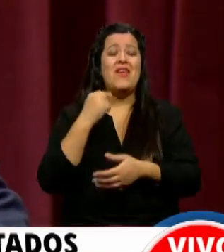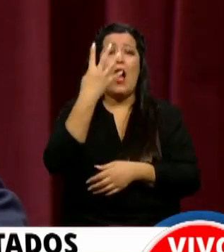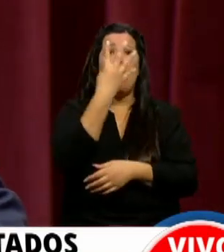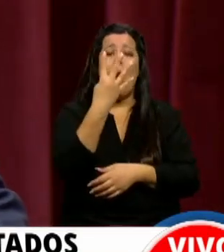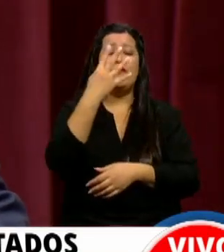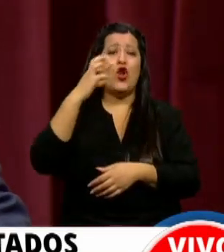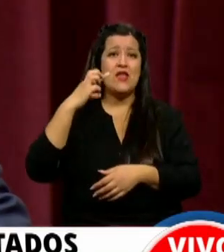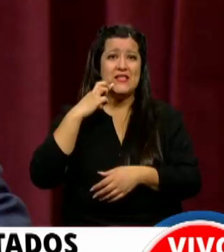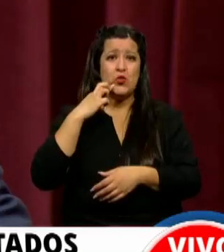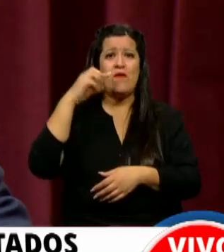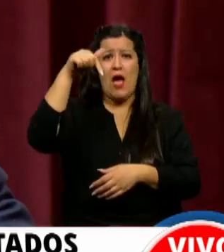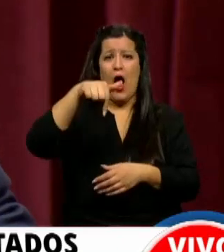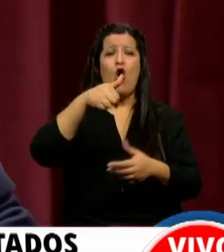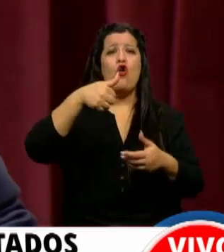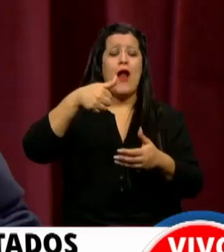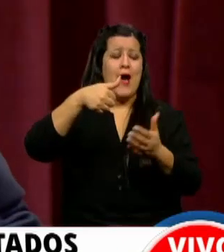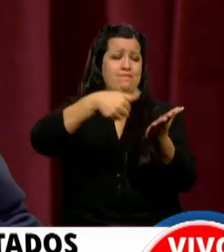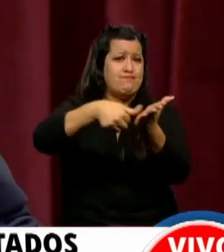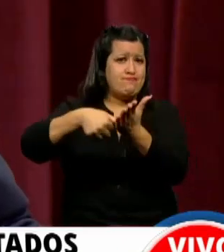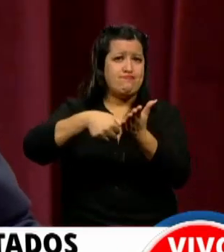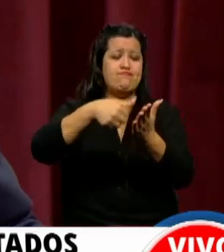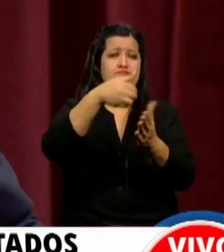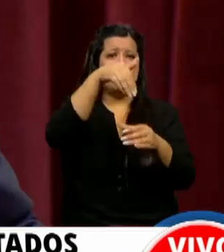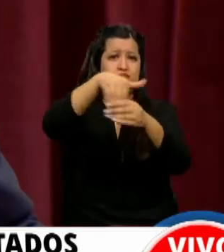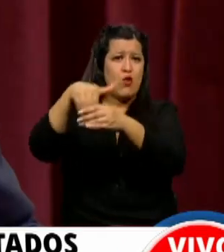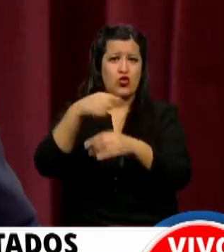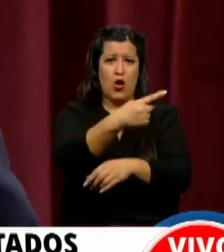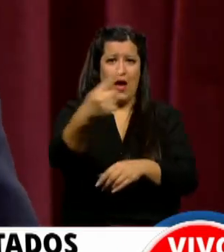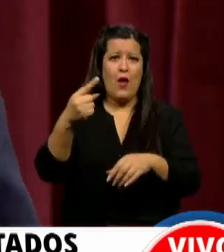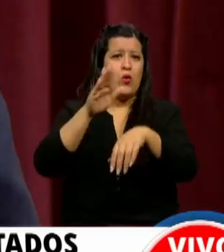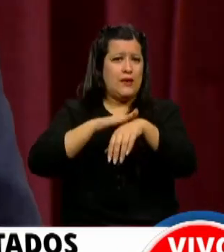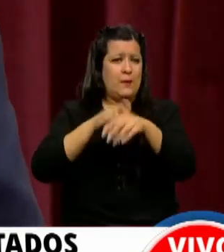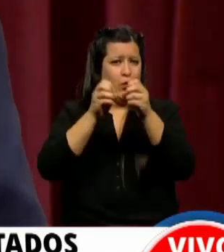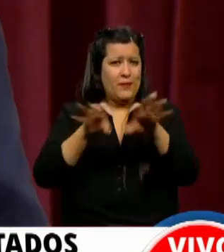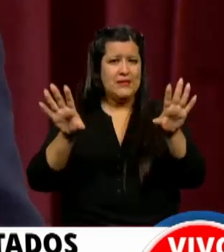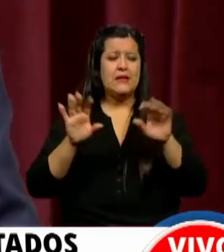419. Sírvanse marcar su voto. Tiempo.